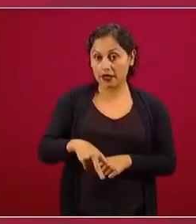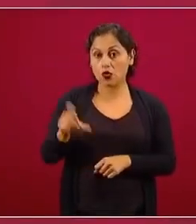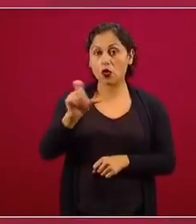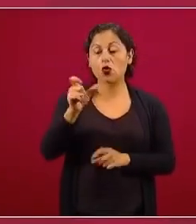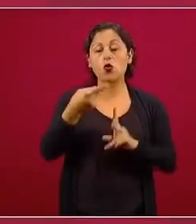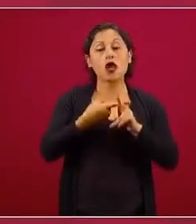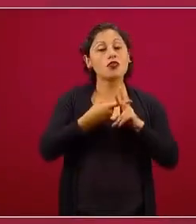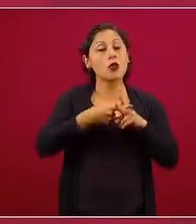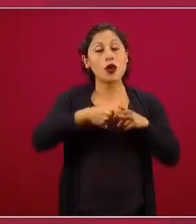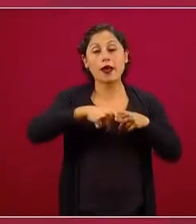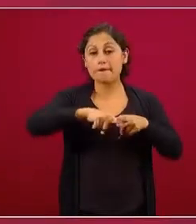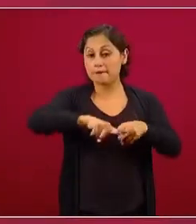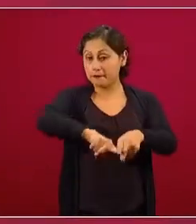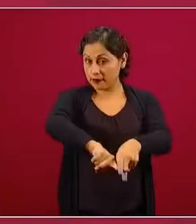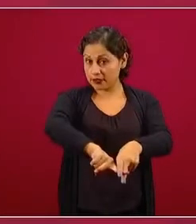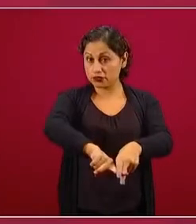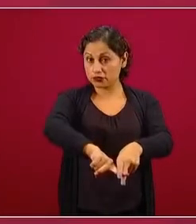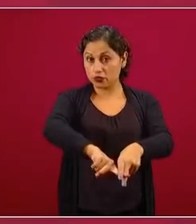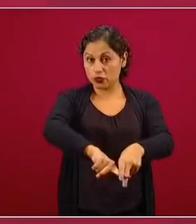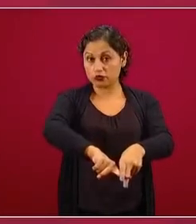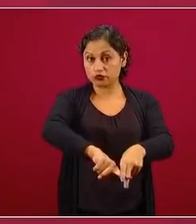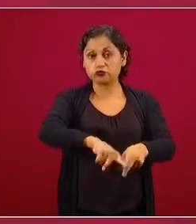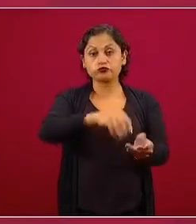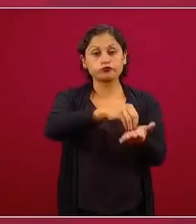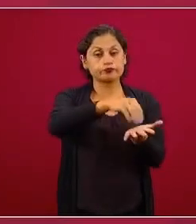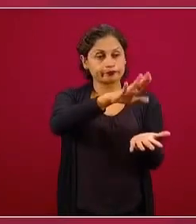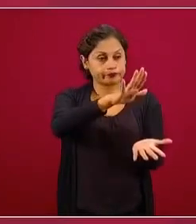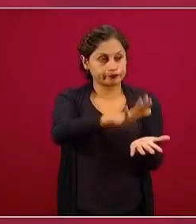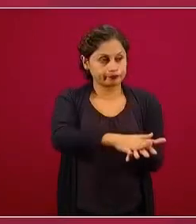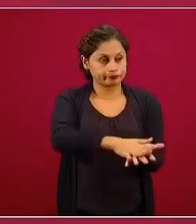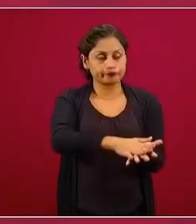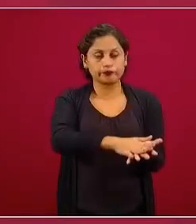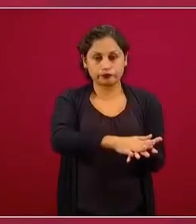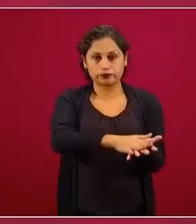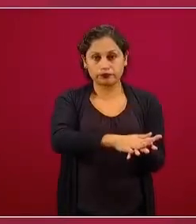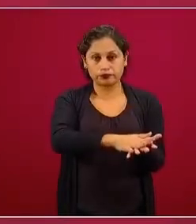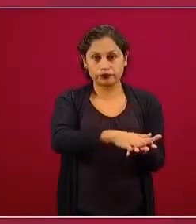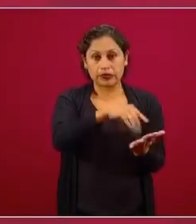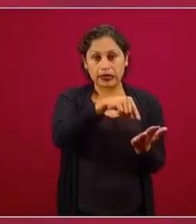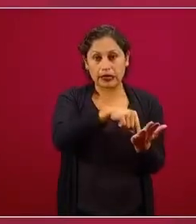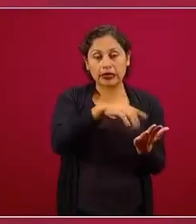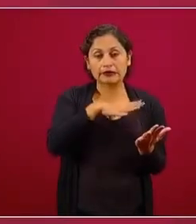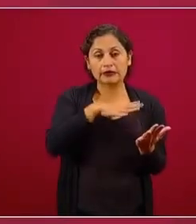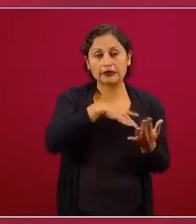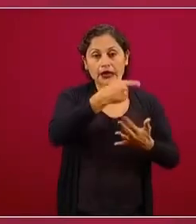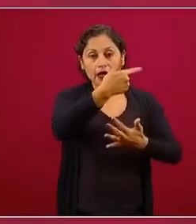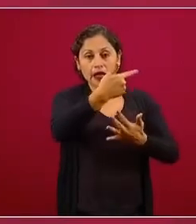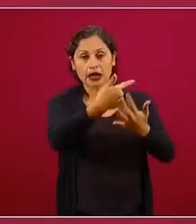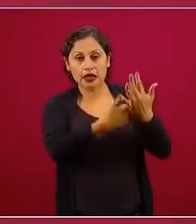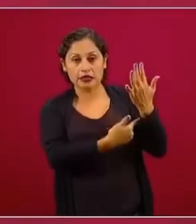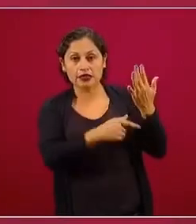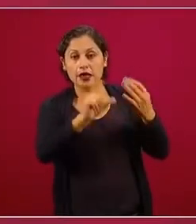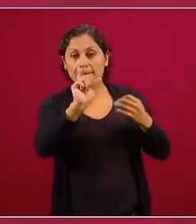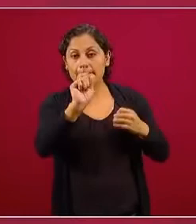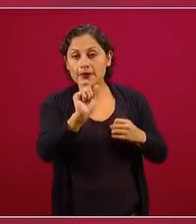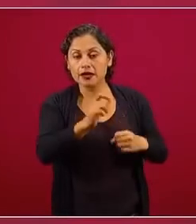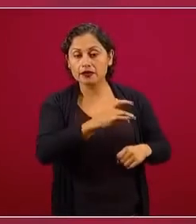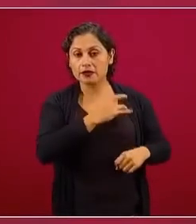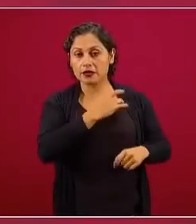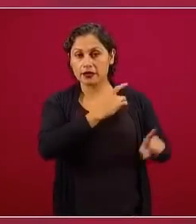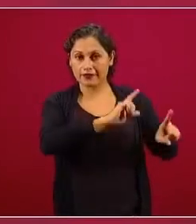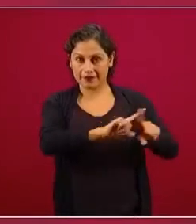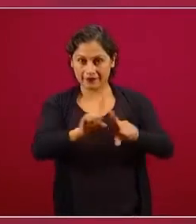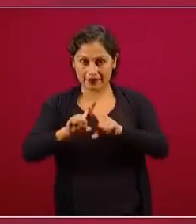cuando se definió la primera definición operacional, tenía integrado 20 signos o síntomas que en su